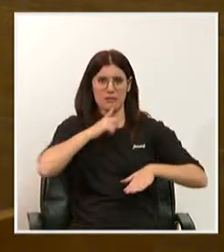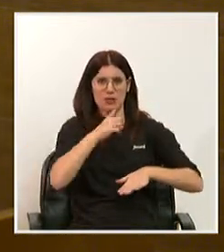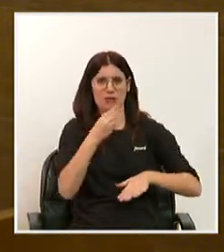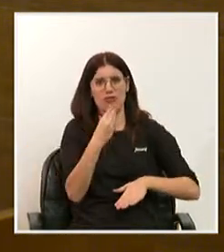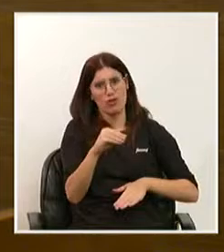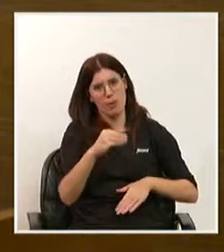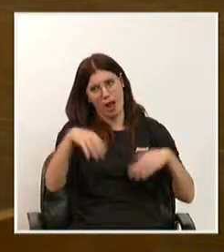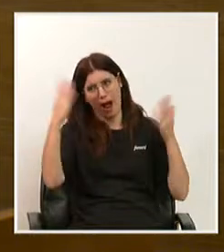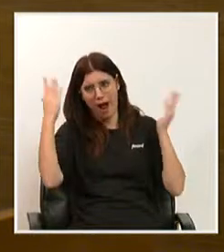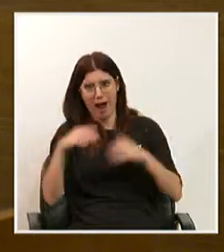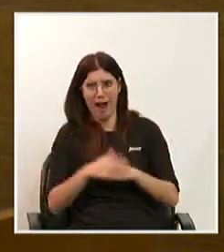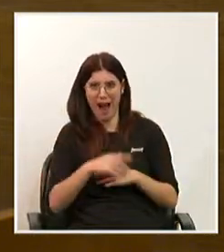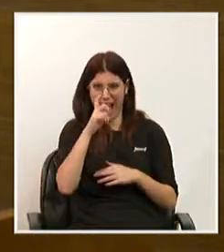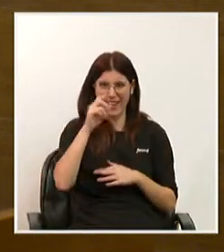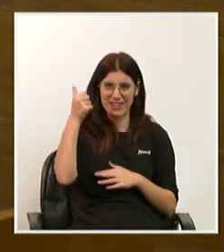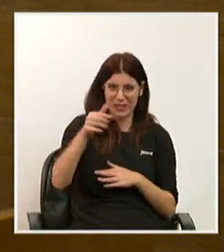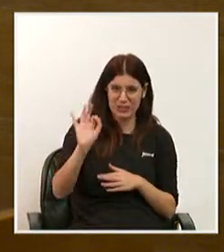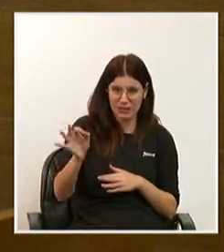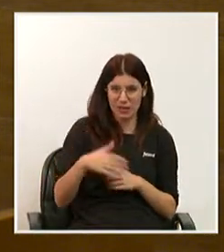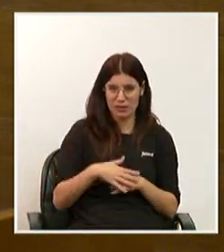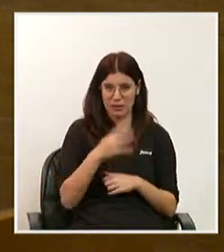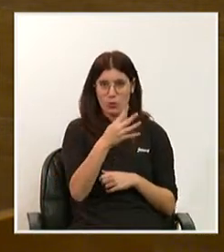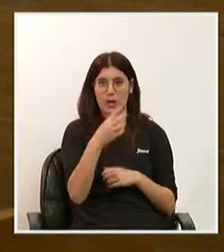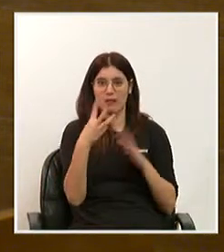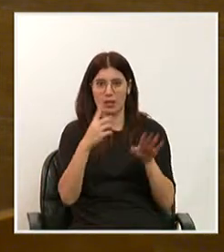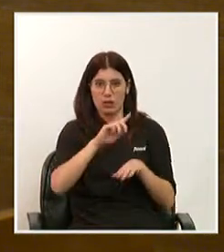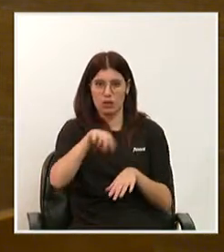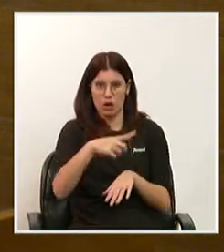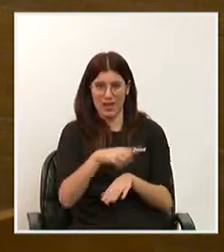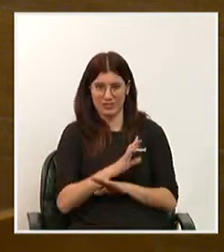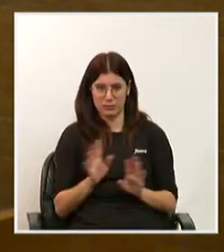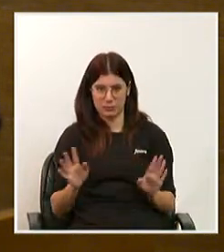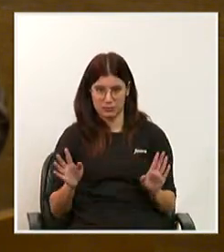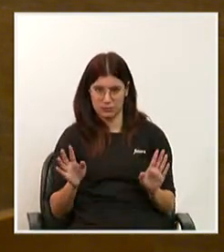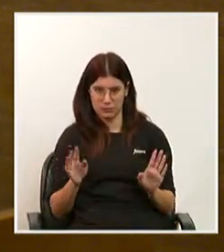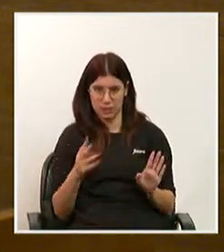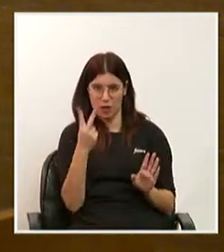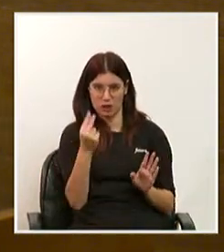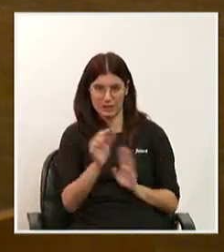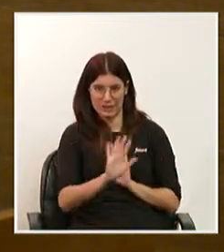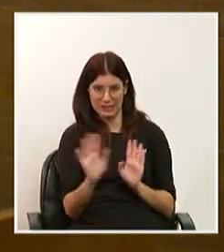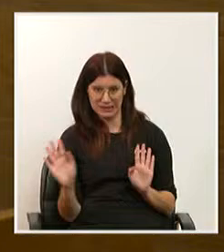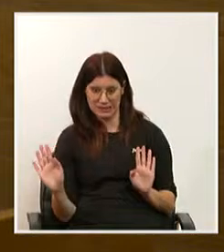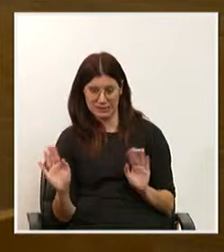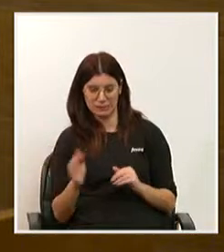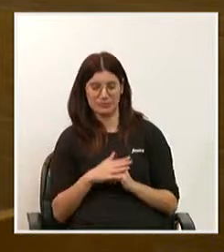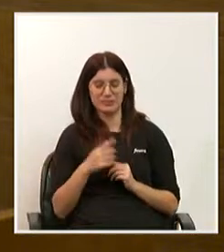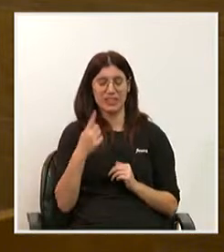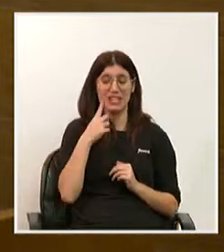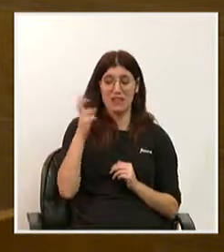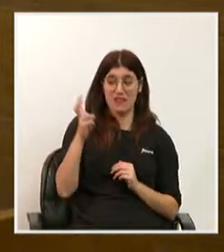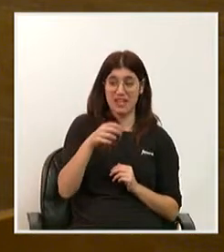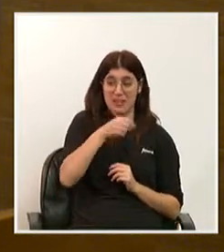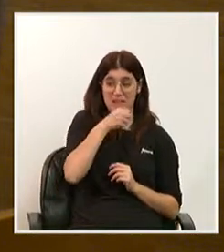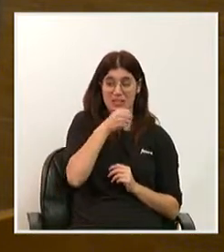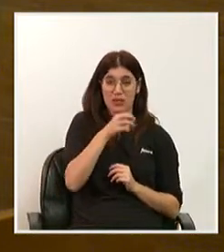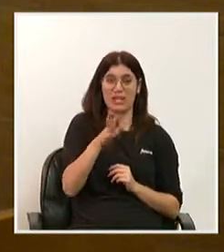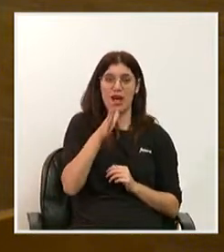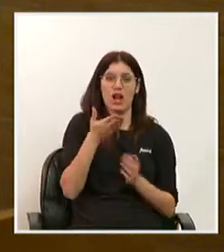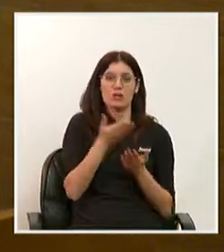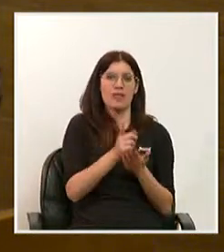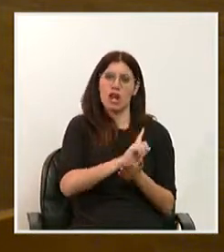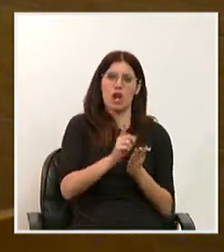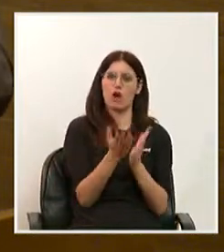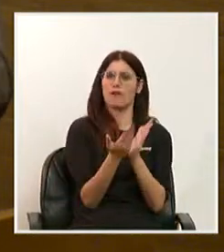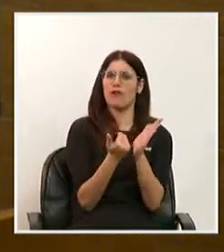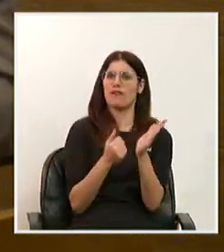cuánto tiempo han pasado eh 48 horas cuánto tiempo ha pasado y viene el psoe y nos pide que no que quitemos todo lo